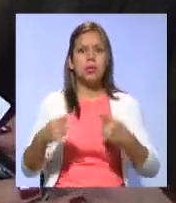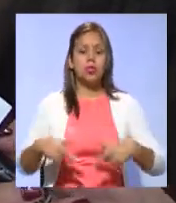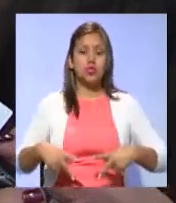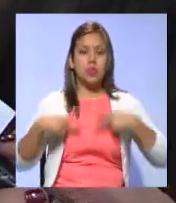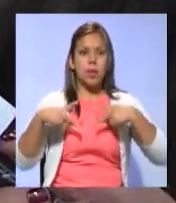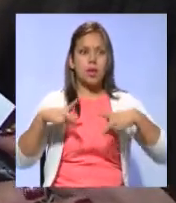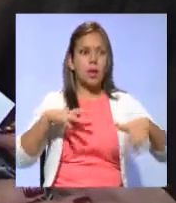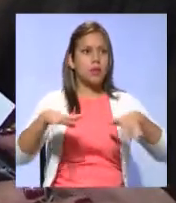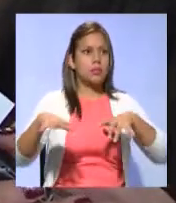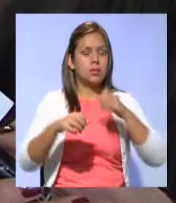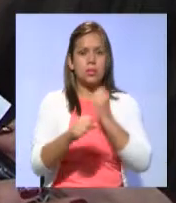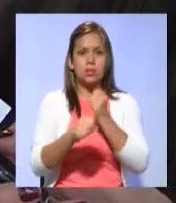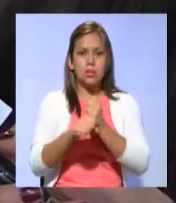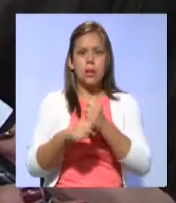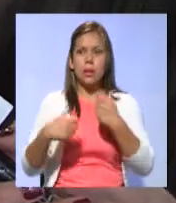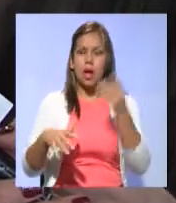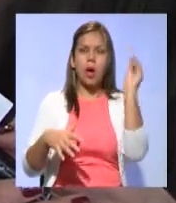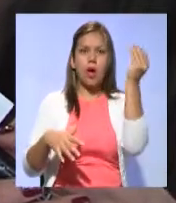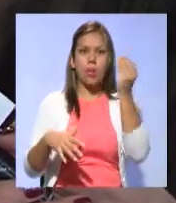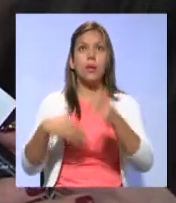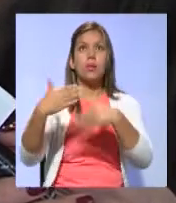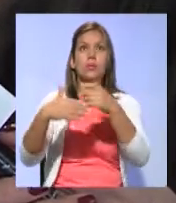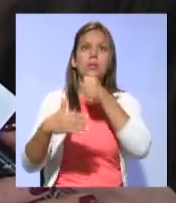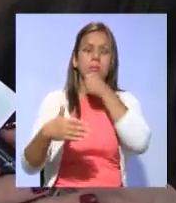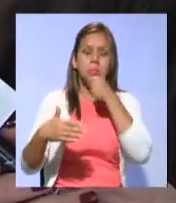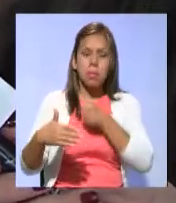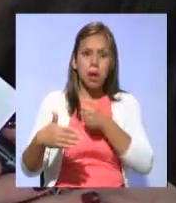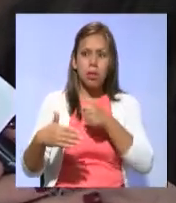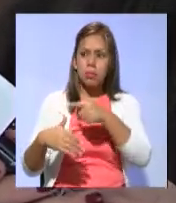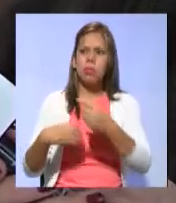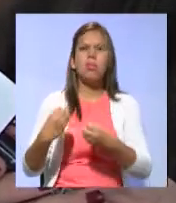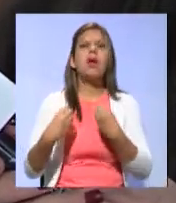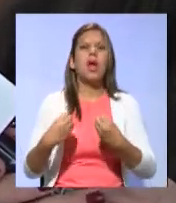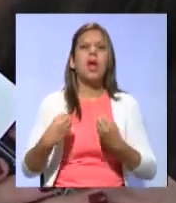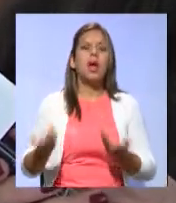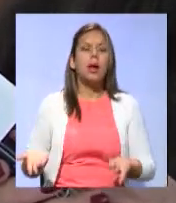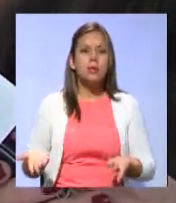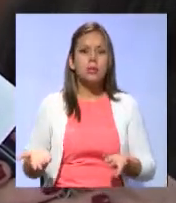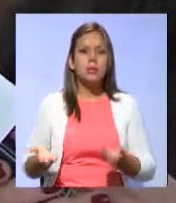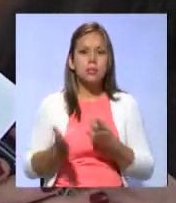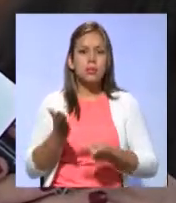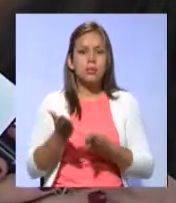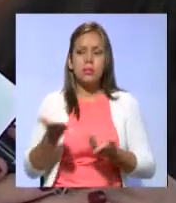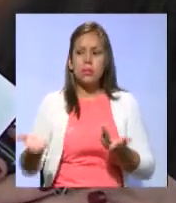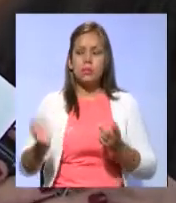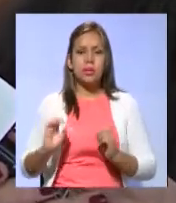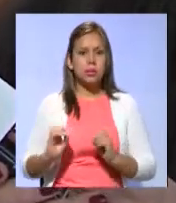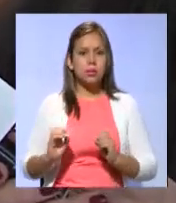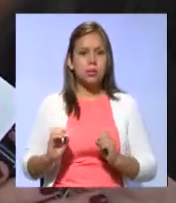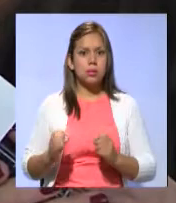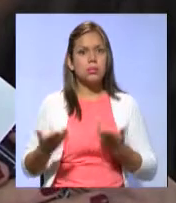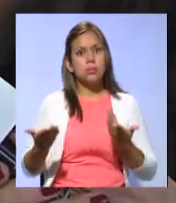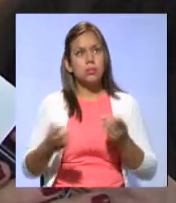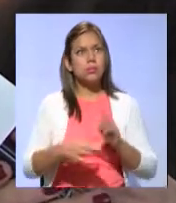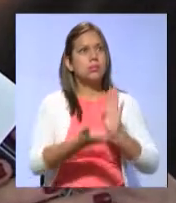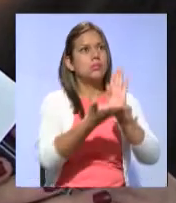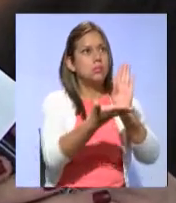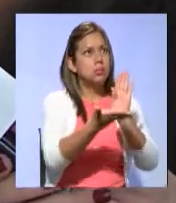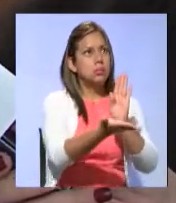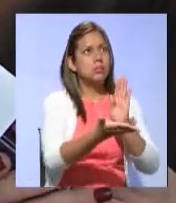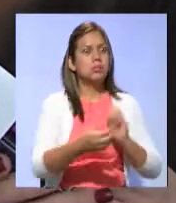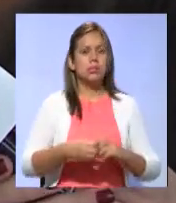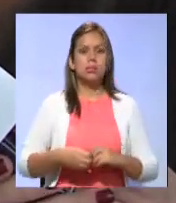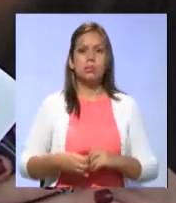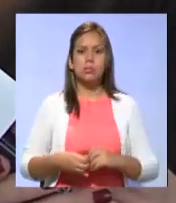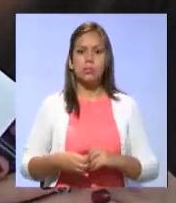su vida activa económicamente, es decir, de su tiempo laboral, esto sea con dependencia o no